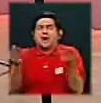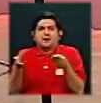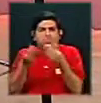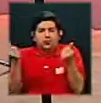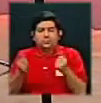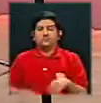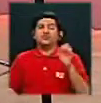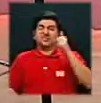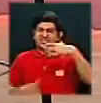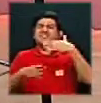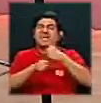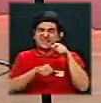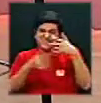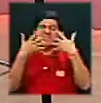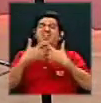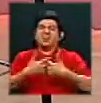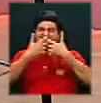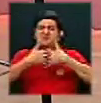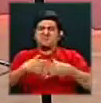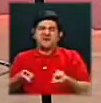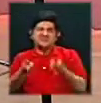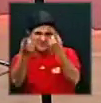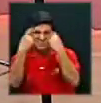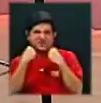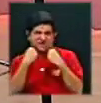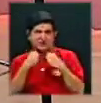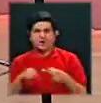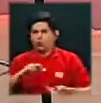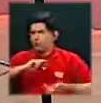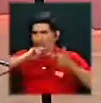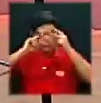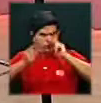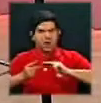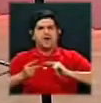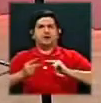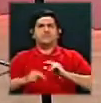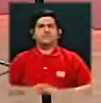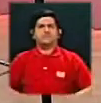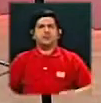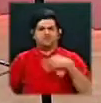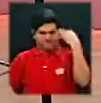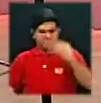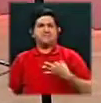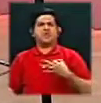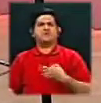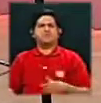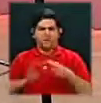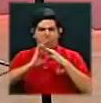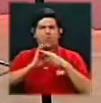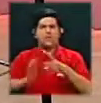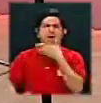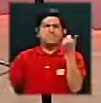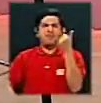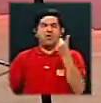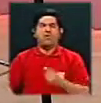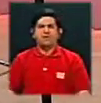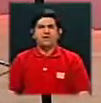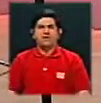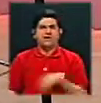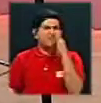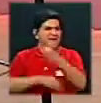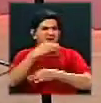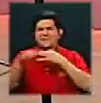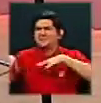como lo hacen estas empresas que uh-huh. se atraen, sino que por el contrario consoliden, amarren mejor. ¿Y eso qué implicaría? ¿Qué